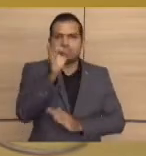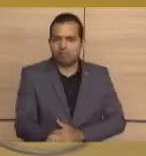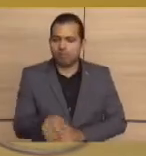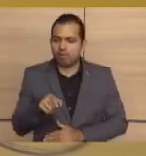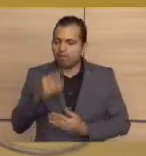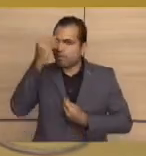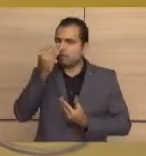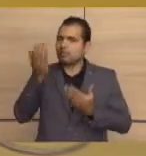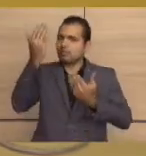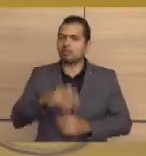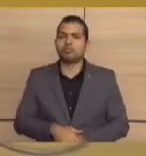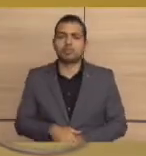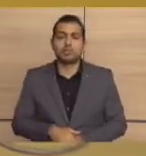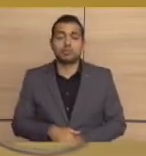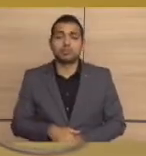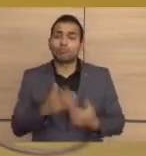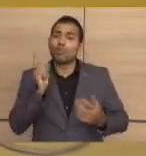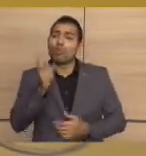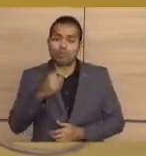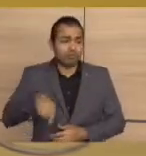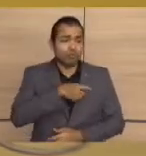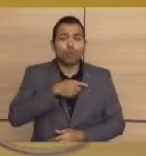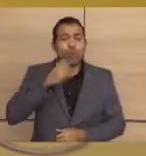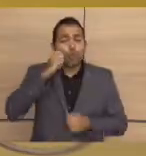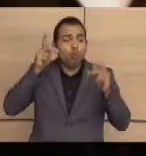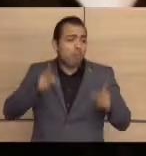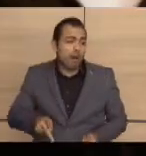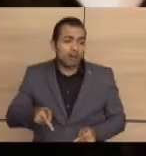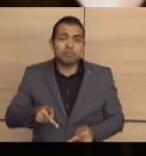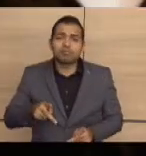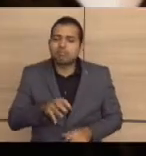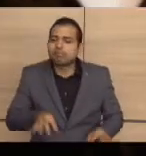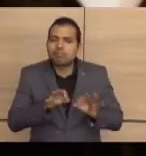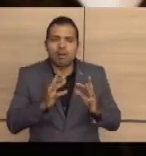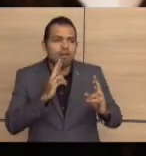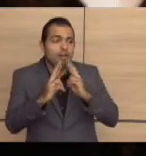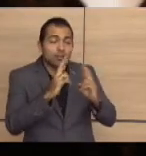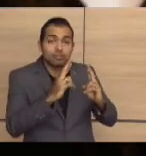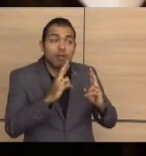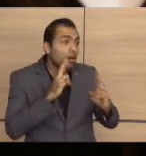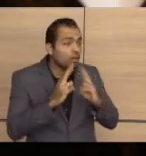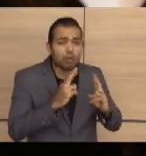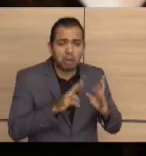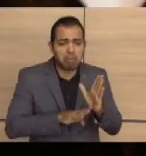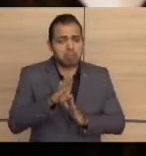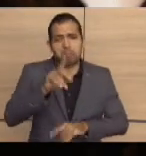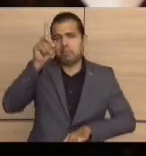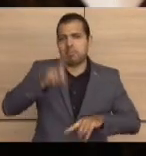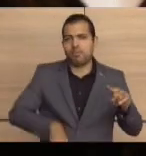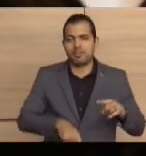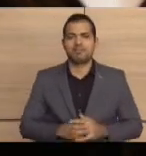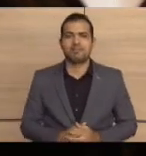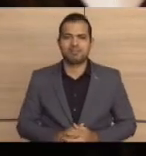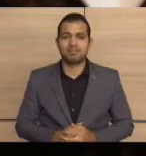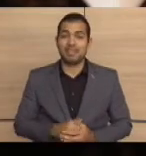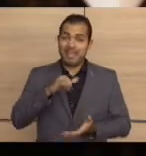todos somos humanos y vamos a tener que relacionarnos, y si no sabemos hacer eso, pues no vamos a avanzar. Entonces,